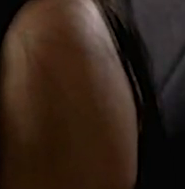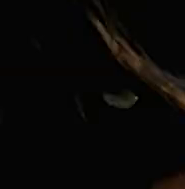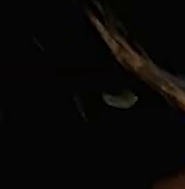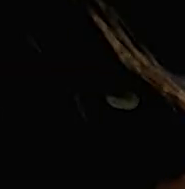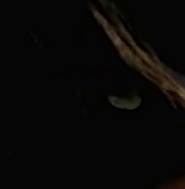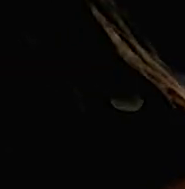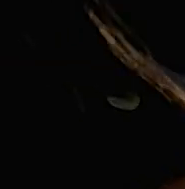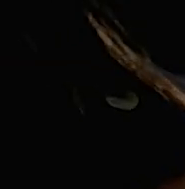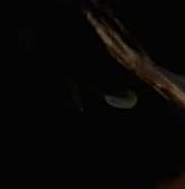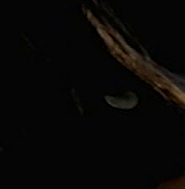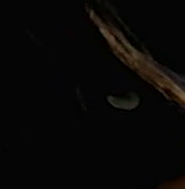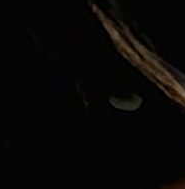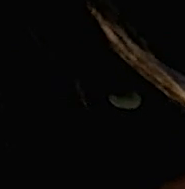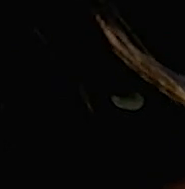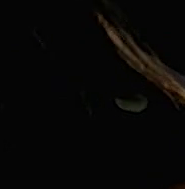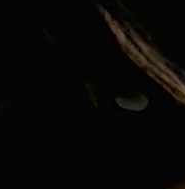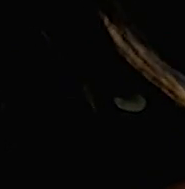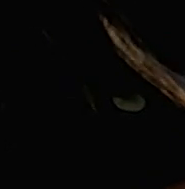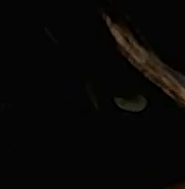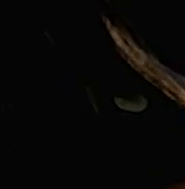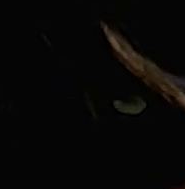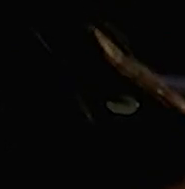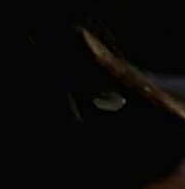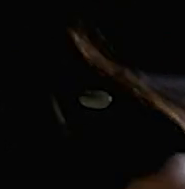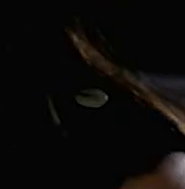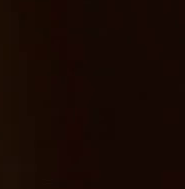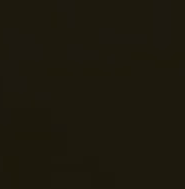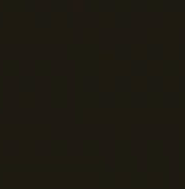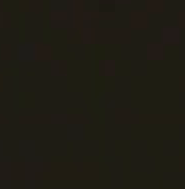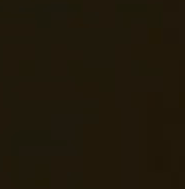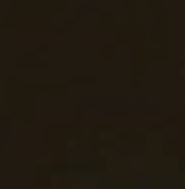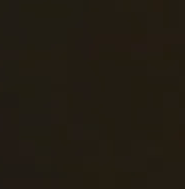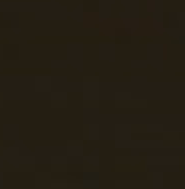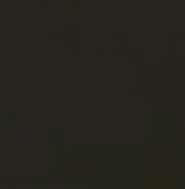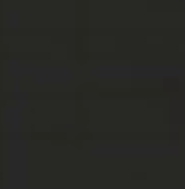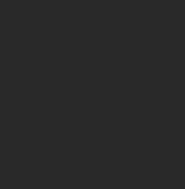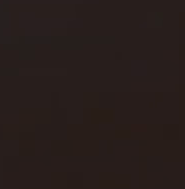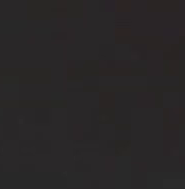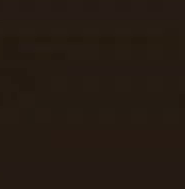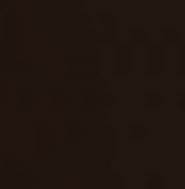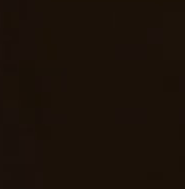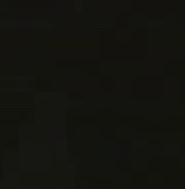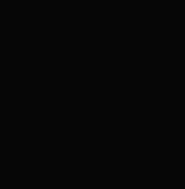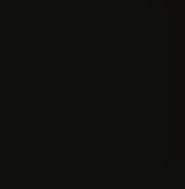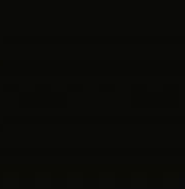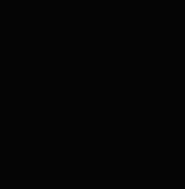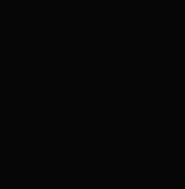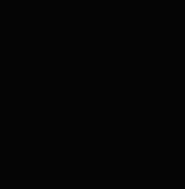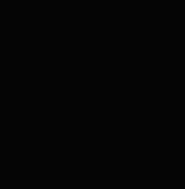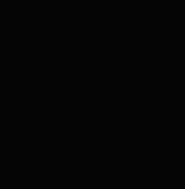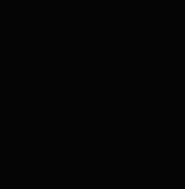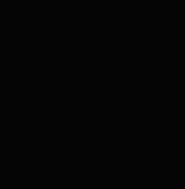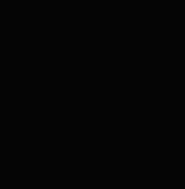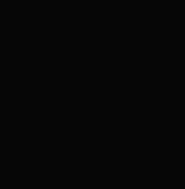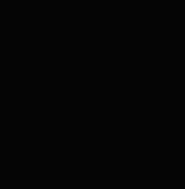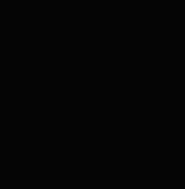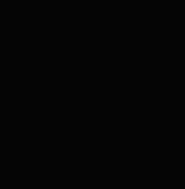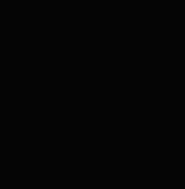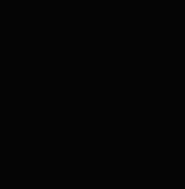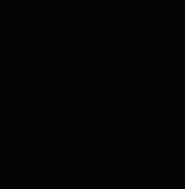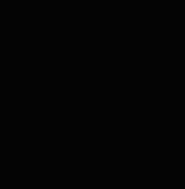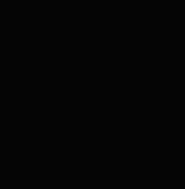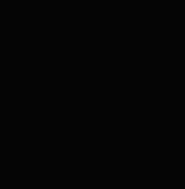como marcados de que tú no sales. La mujer revelada. Historias de mujeres que aún